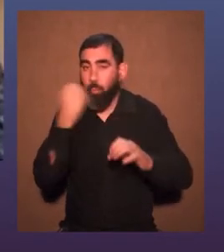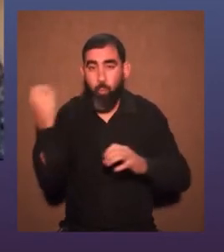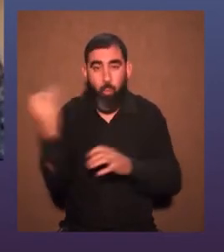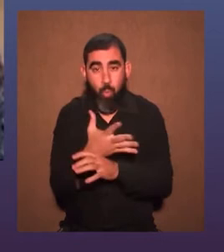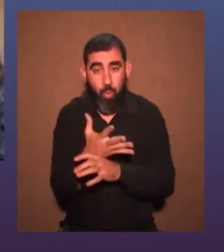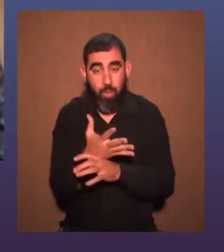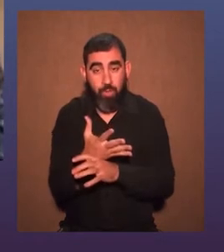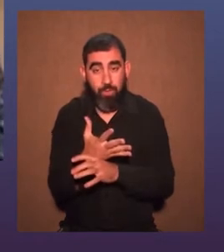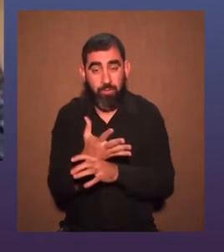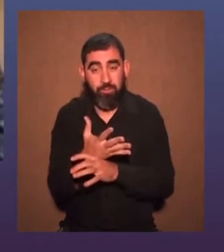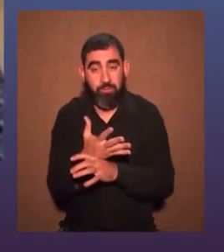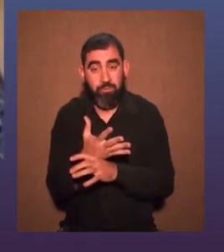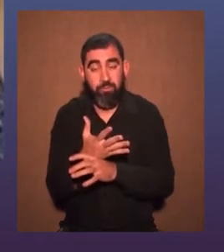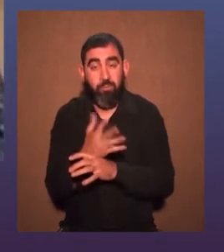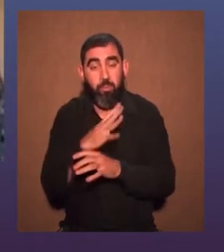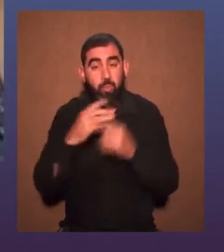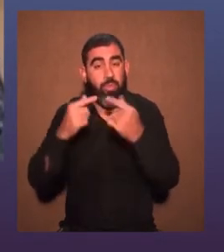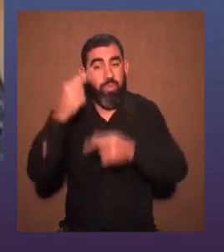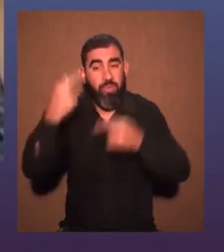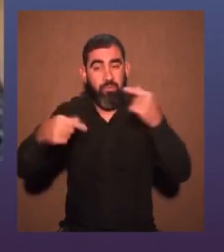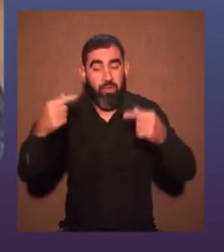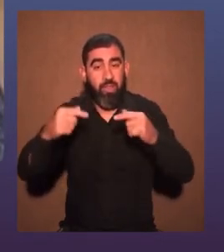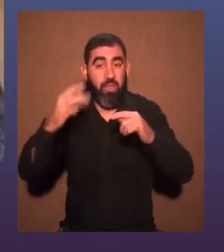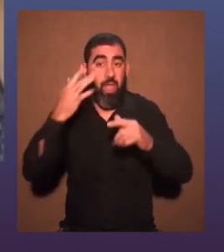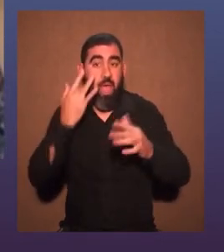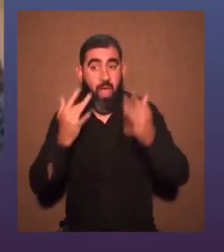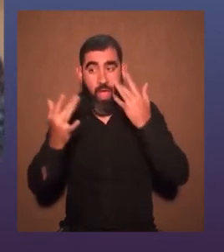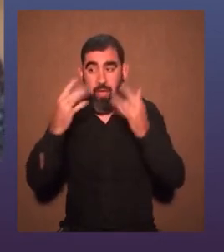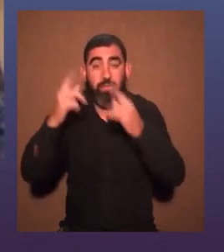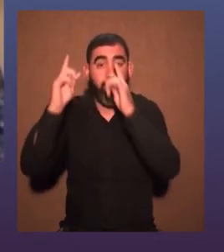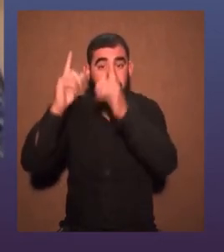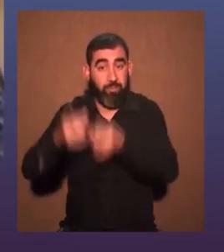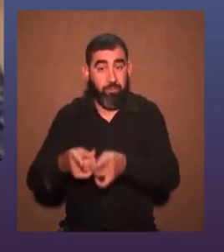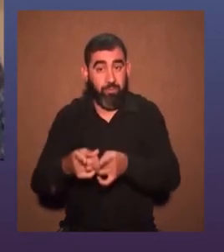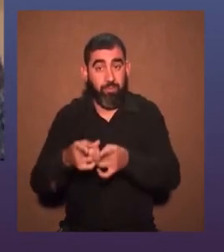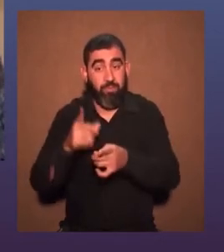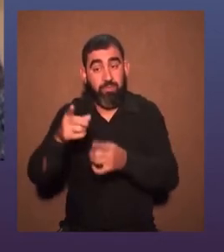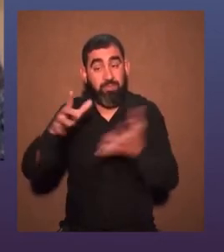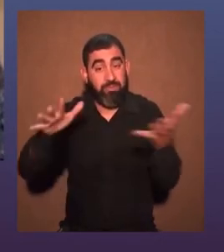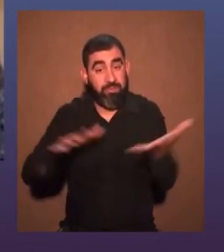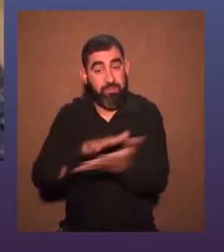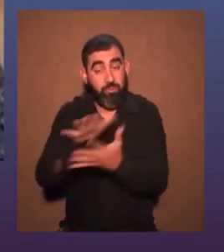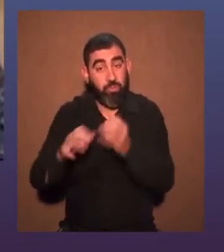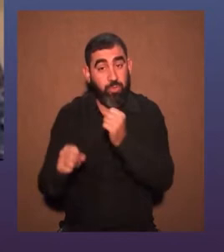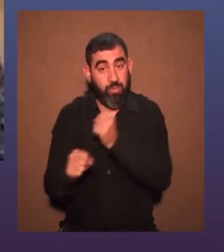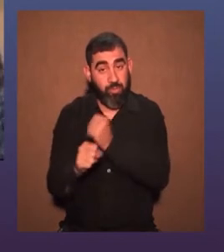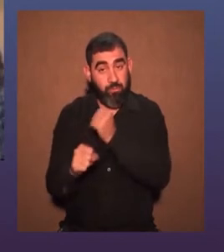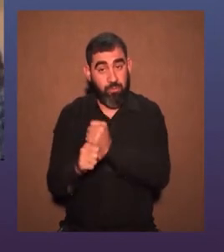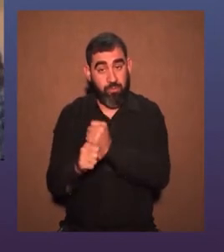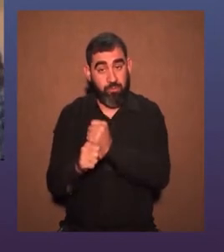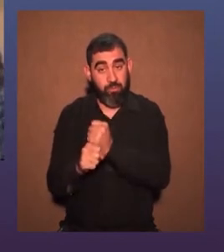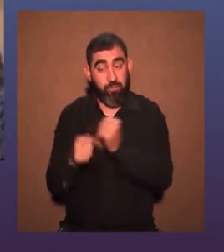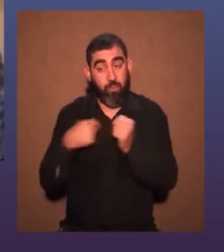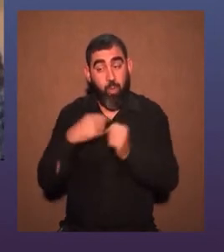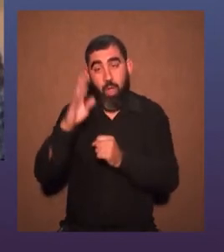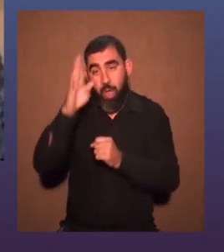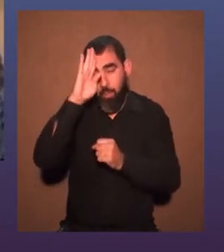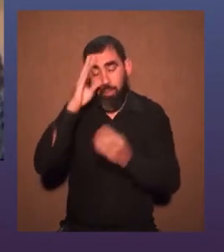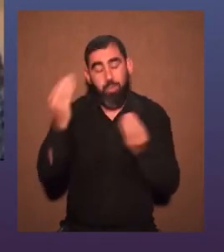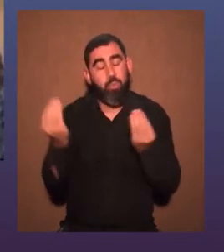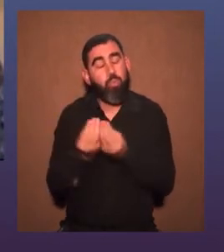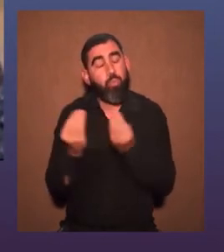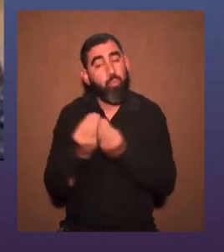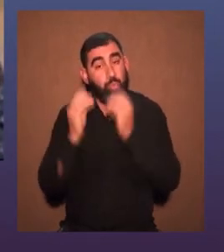importante entre distintas disciplinas, ¿no? También eso es una situación de trabajo que, de la que uno aprende